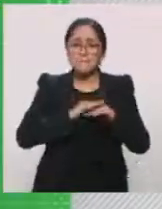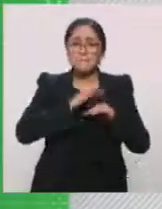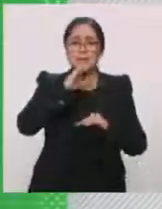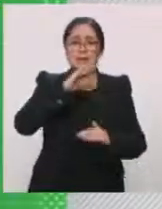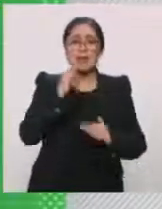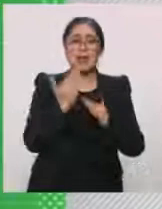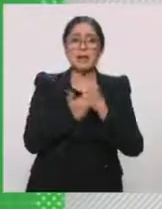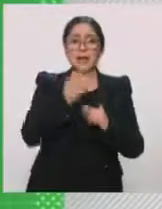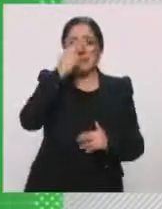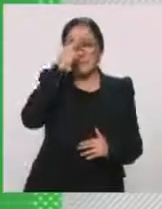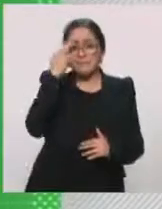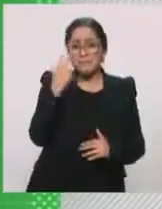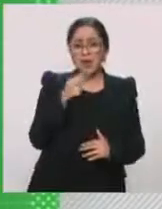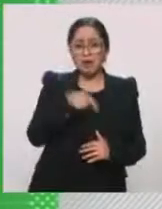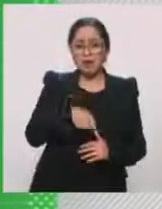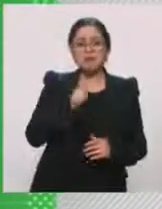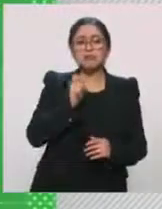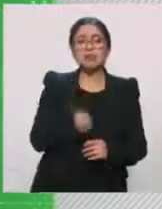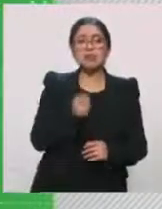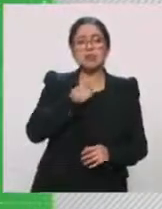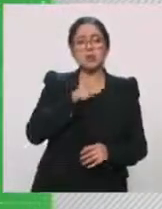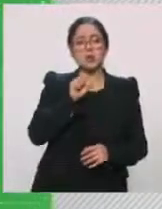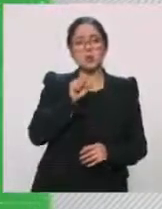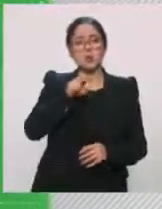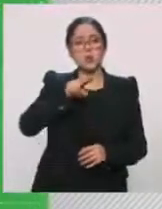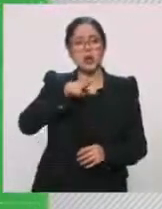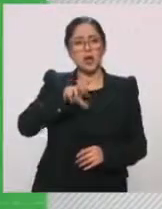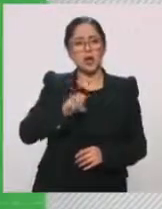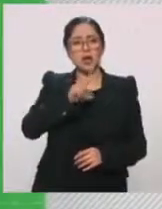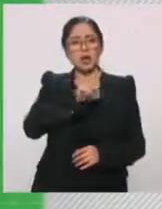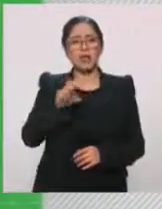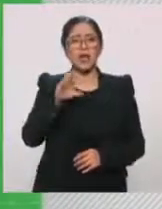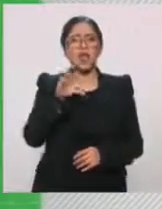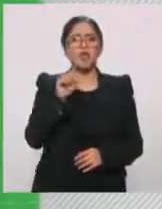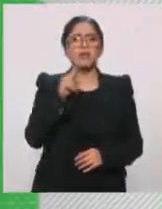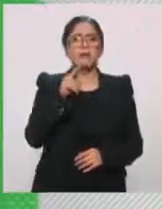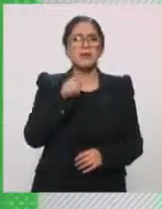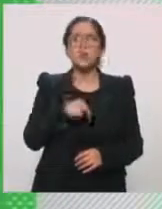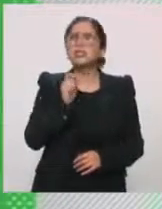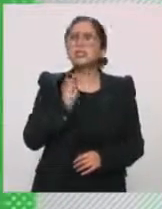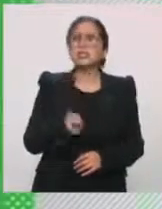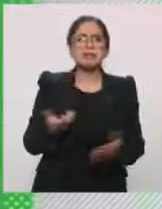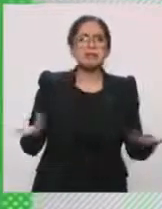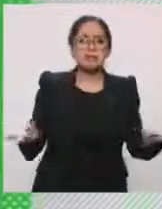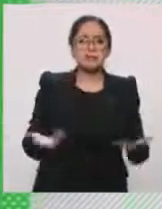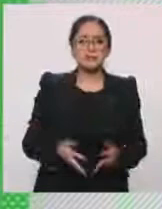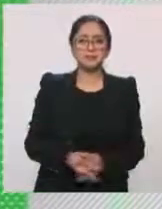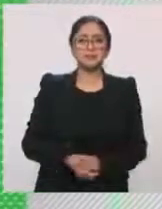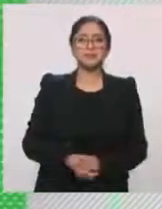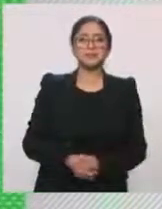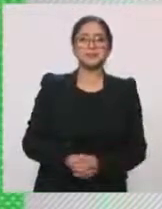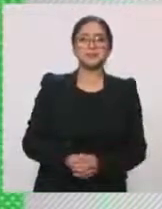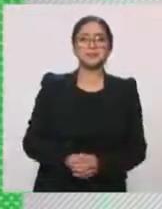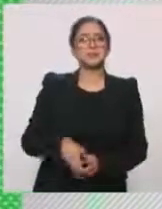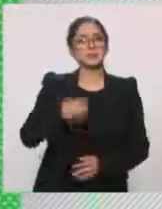suelo de conservación. ¿A qué nos referimos exactamente cuando hablamos de suelos de conservación? Buen día, Tomás. Buenos